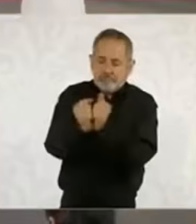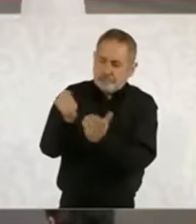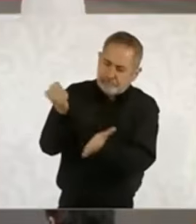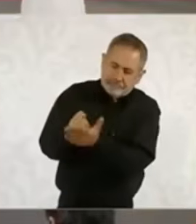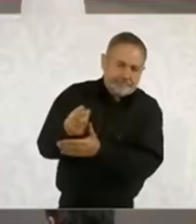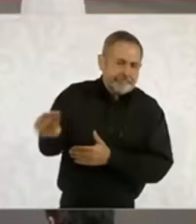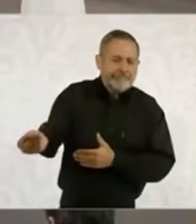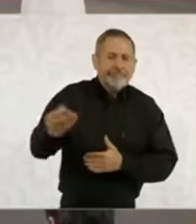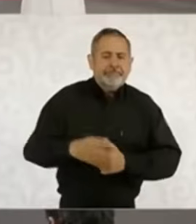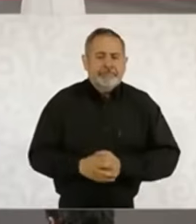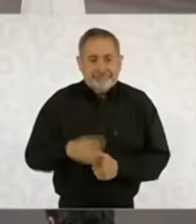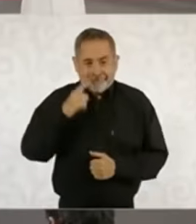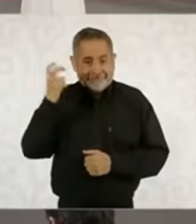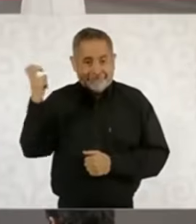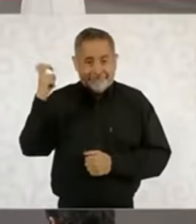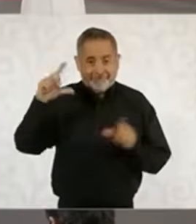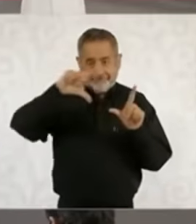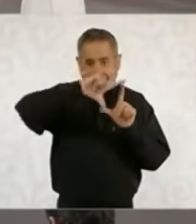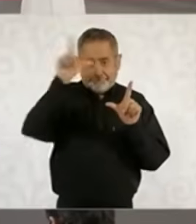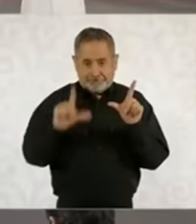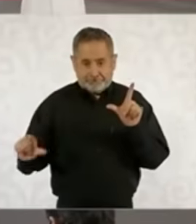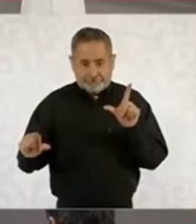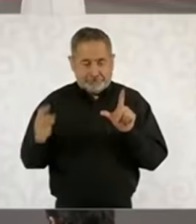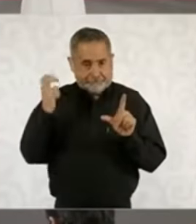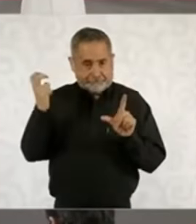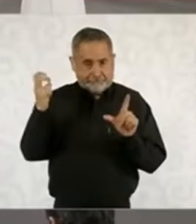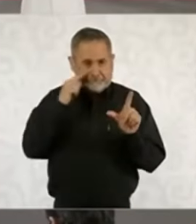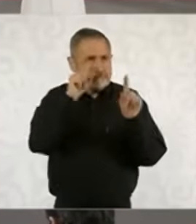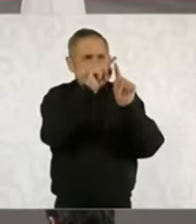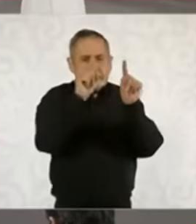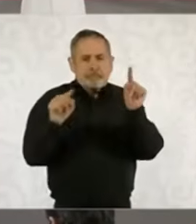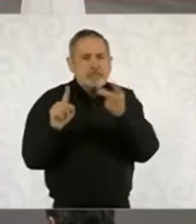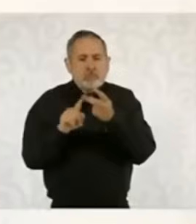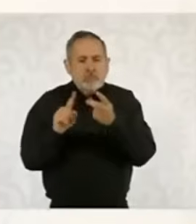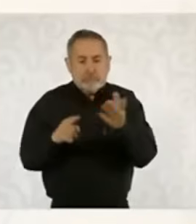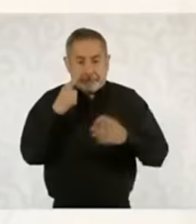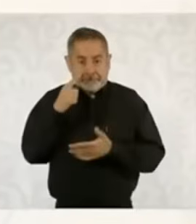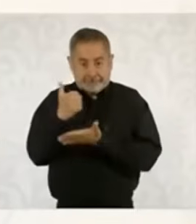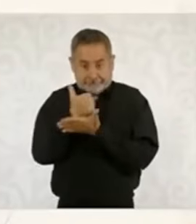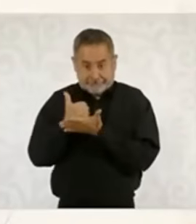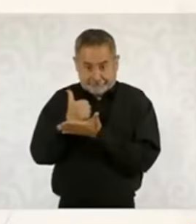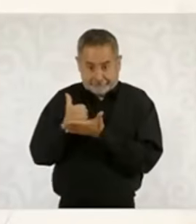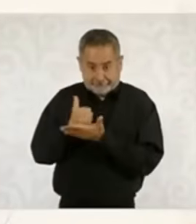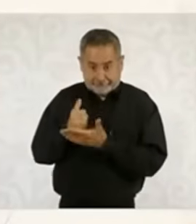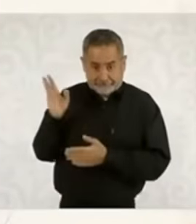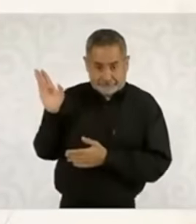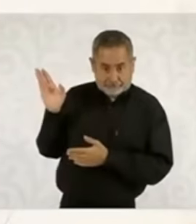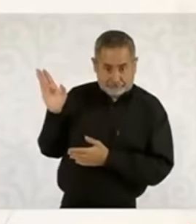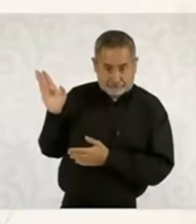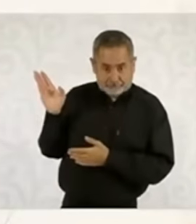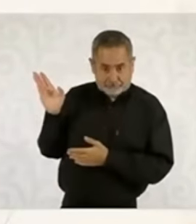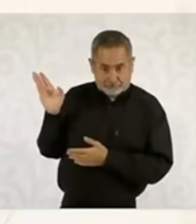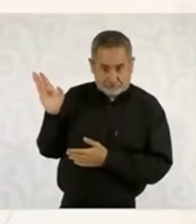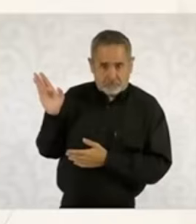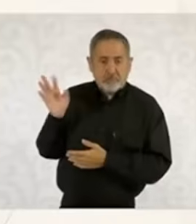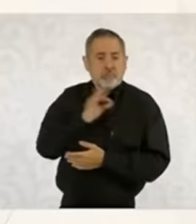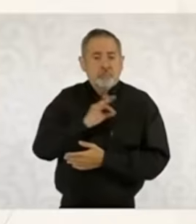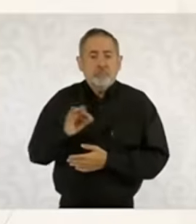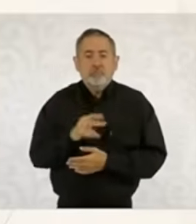Este es el mapa. Digamos que los estados que están en azul, hay más